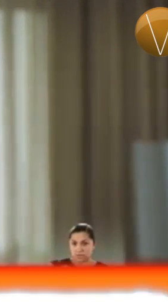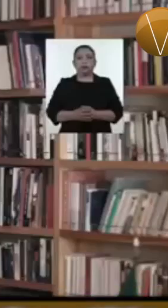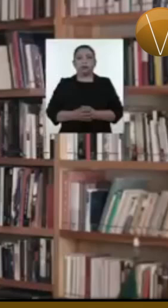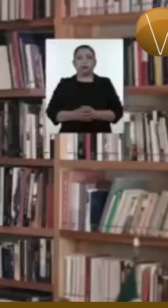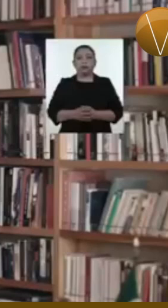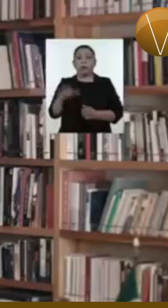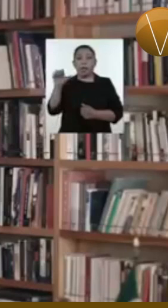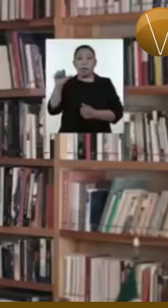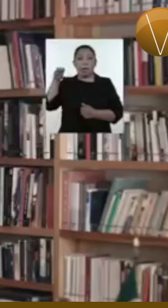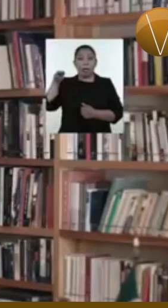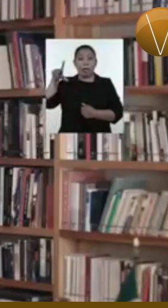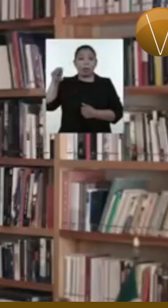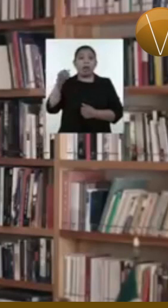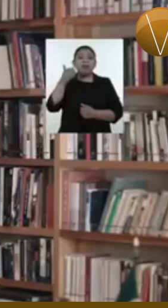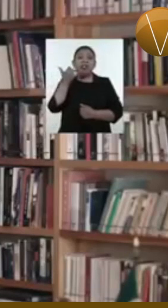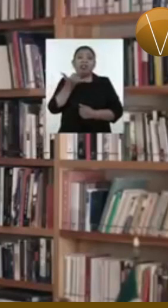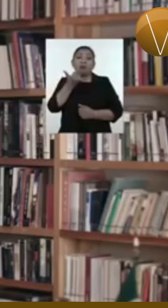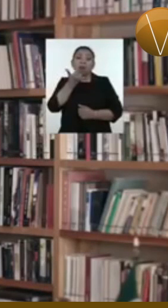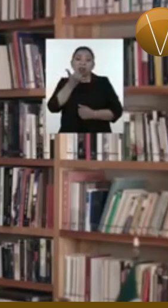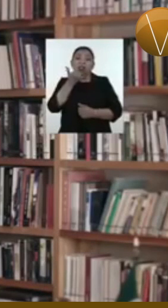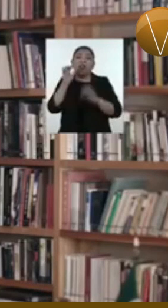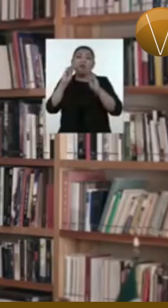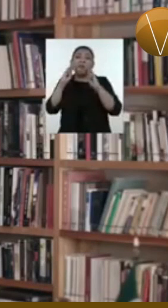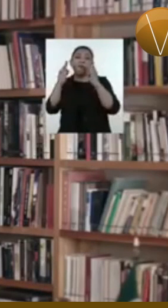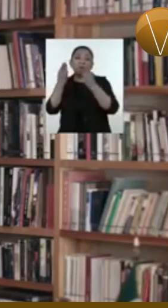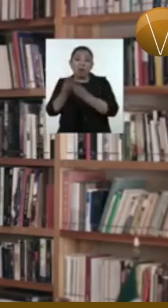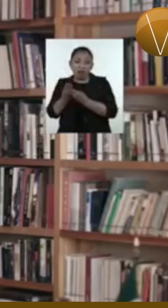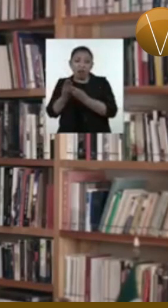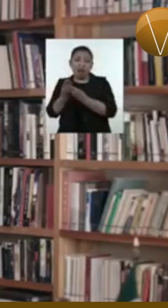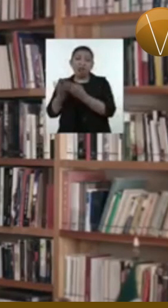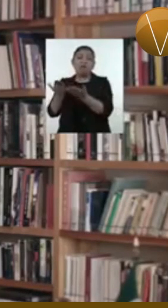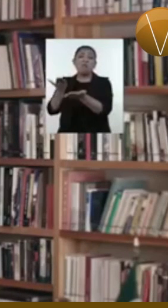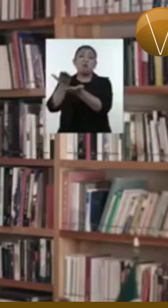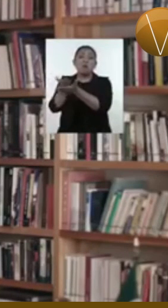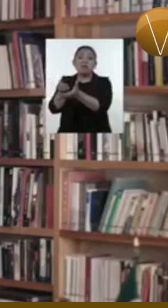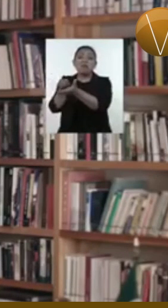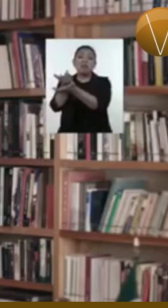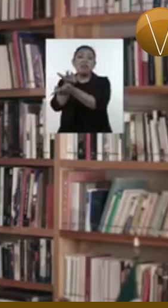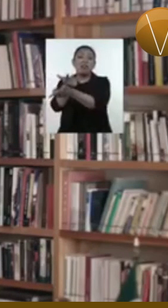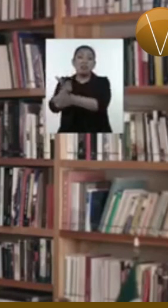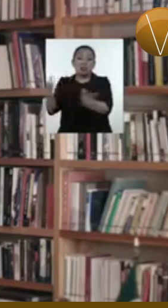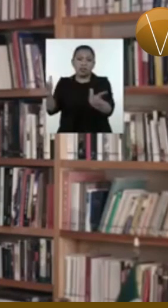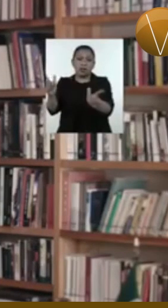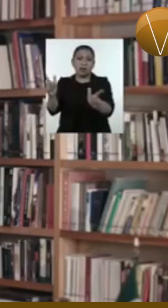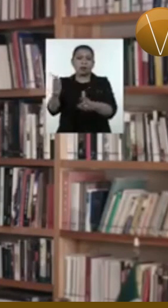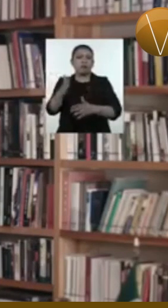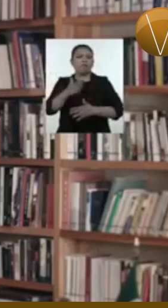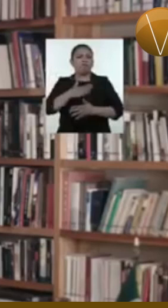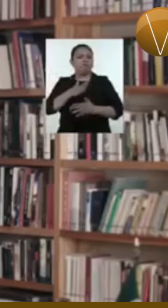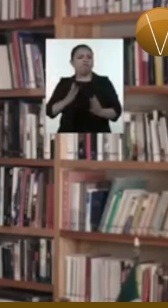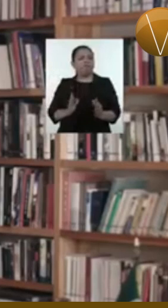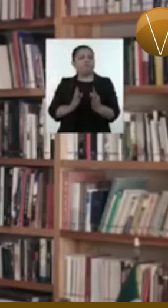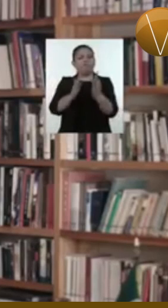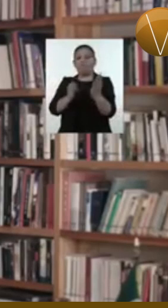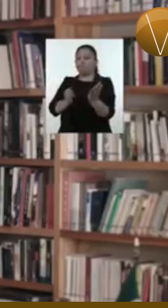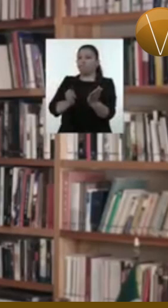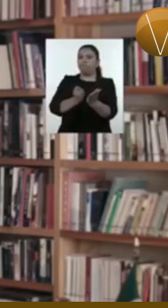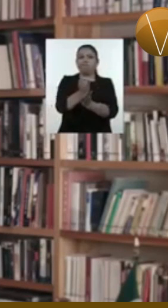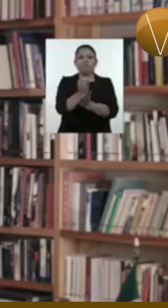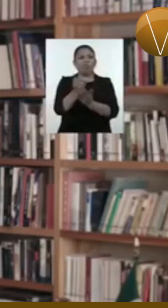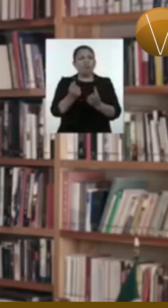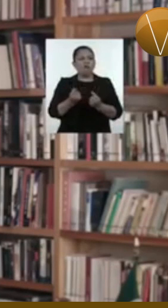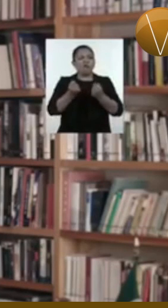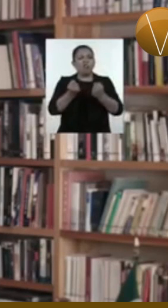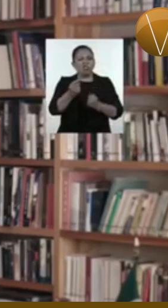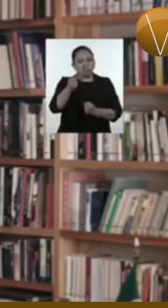mundo. Margarita Zavala Gómez del Campo, candidata independiente, destaca que en el tema de política exterior, México debe retomar su